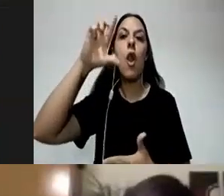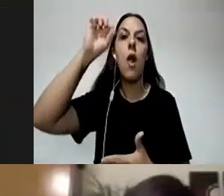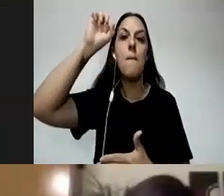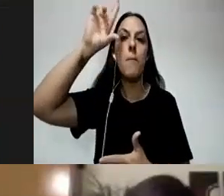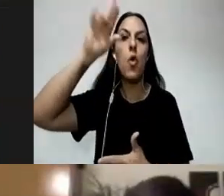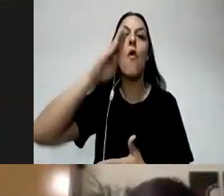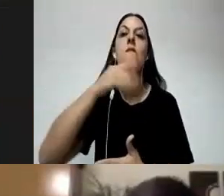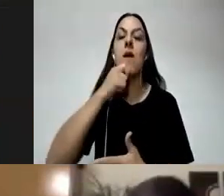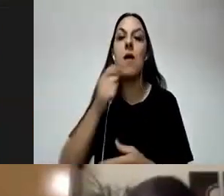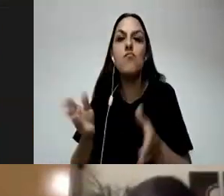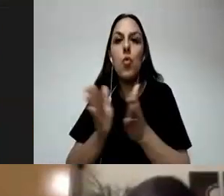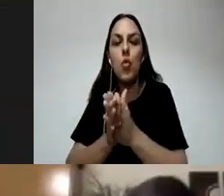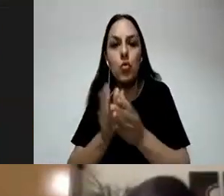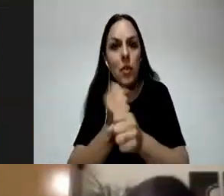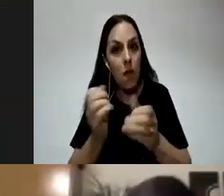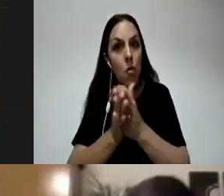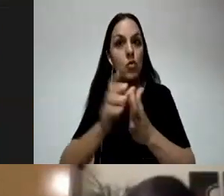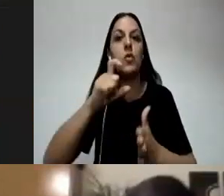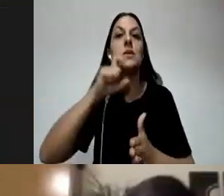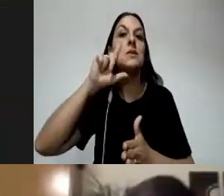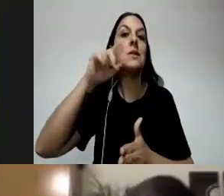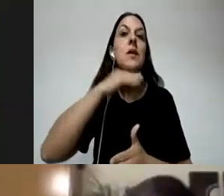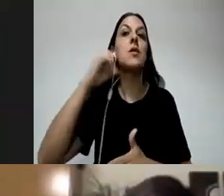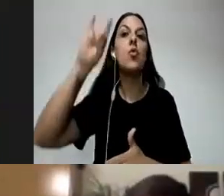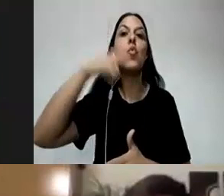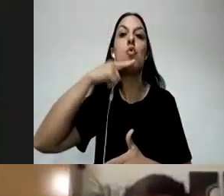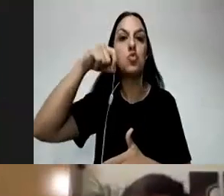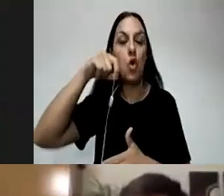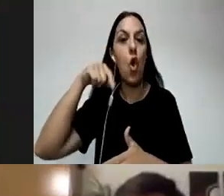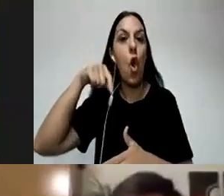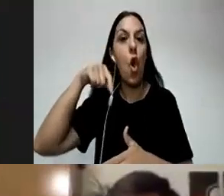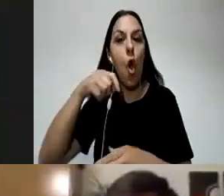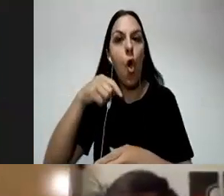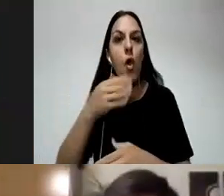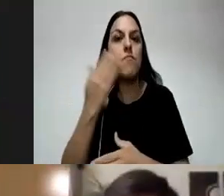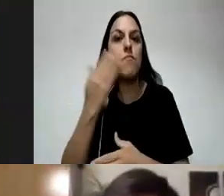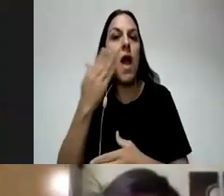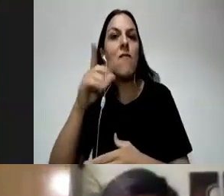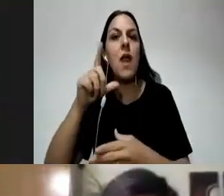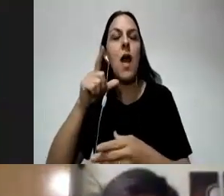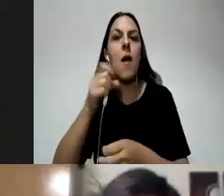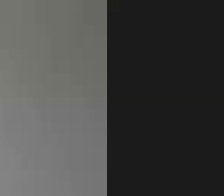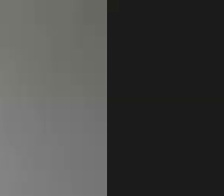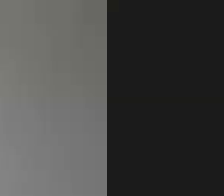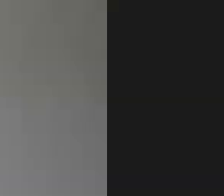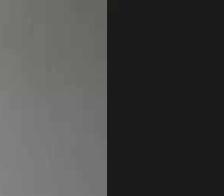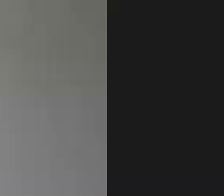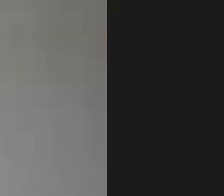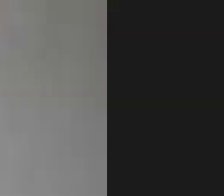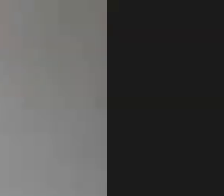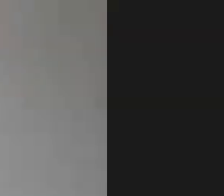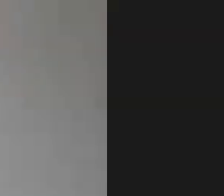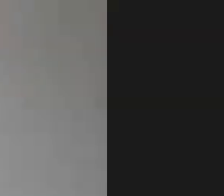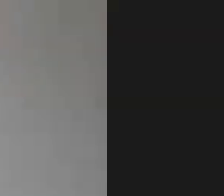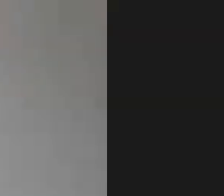Sijuso. Hoy va a disertar el doctor Luis Lucero, pero bueno, antes quería decirle que tenemos también en honor y